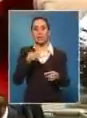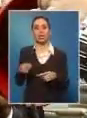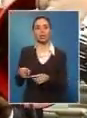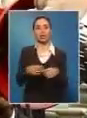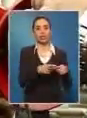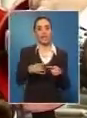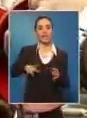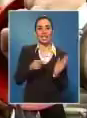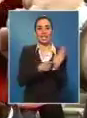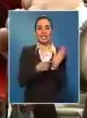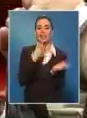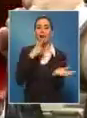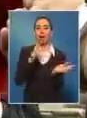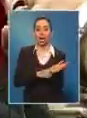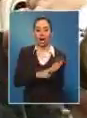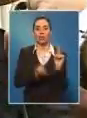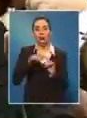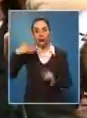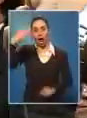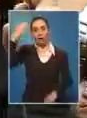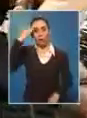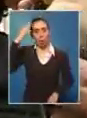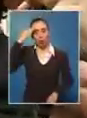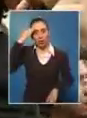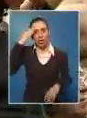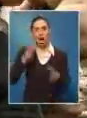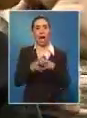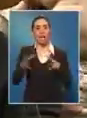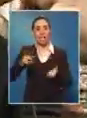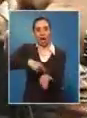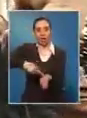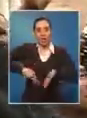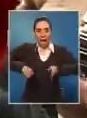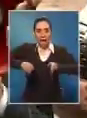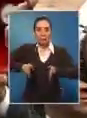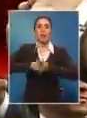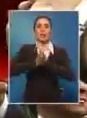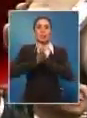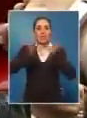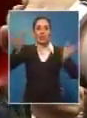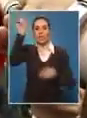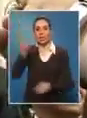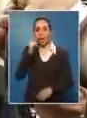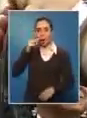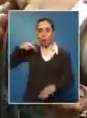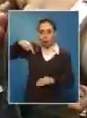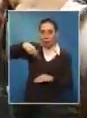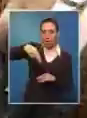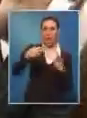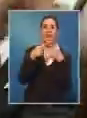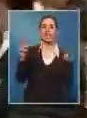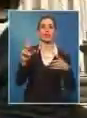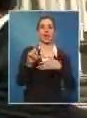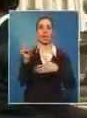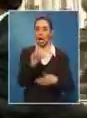por esa carta, porque algún día las grandes alamedas se abrirán para que recorra el hombre libre de América. Muchas